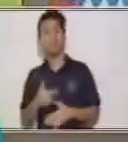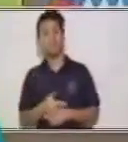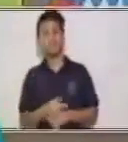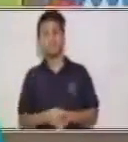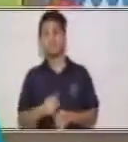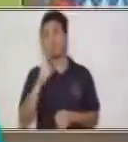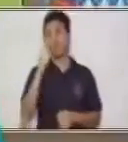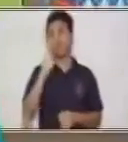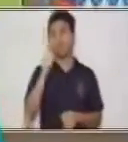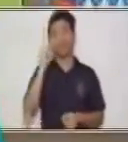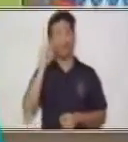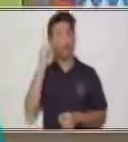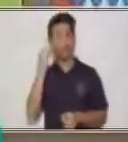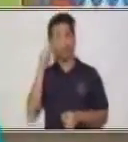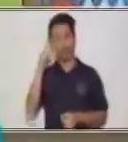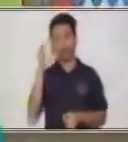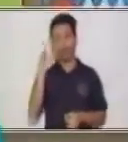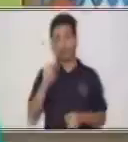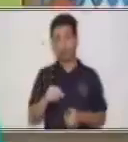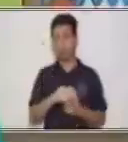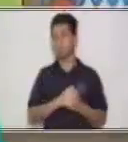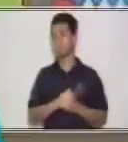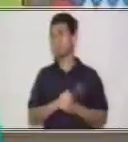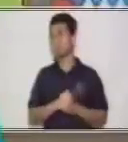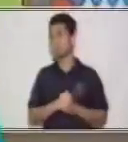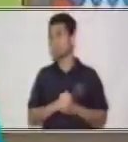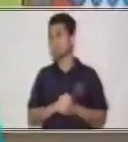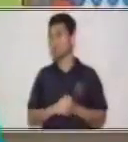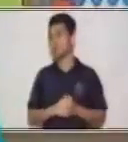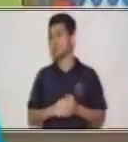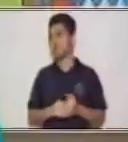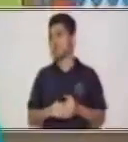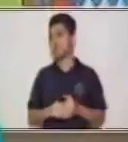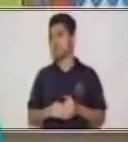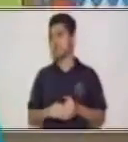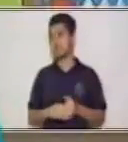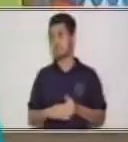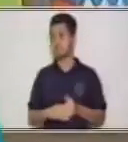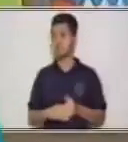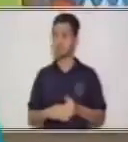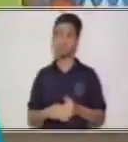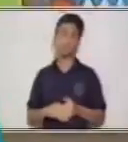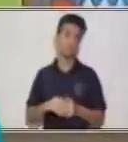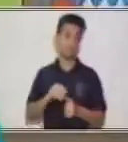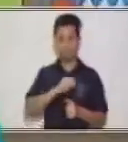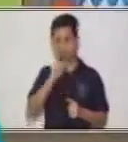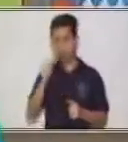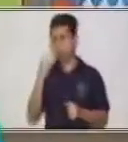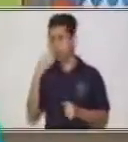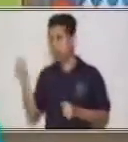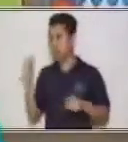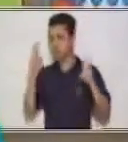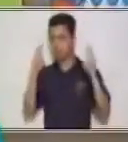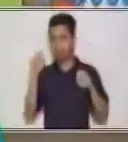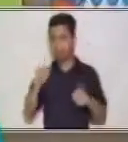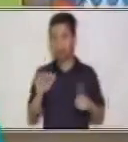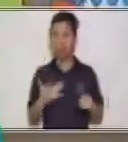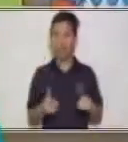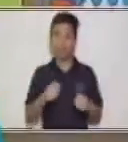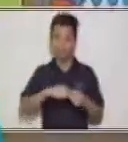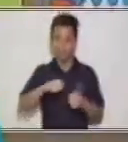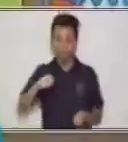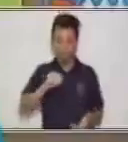un galón. Vamos con la siguiente. ¿Cuál es el tema de hoy? Las medidas